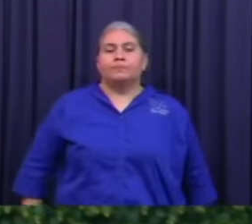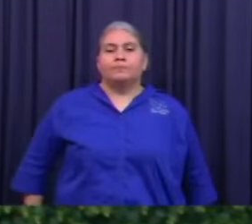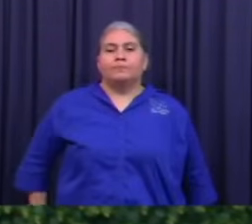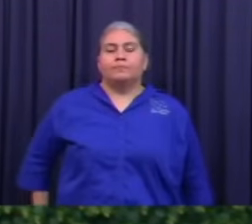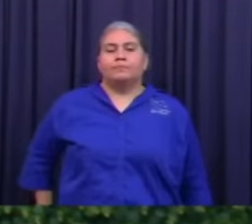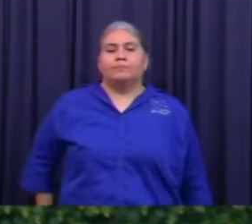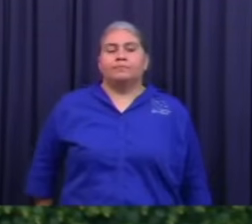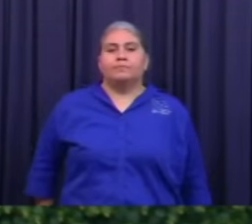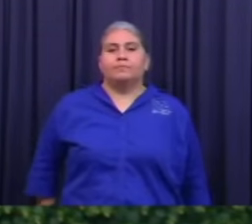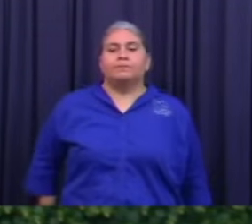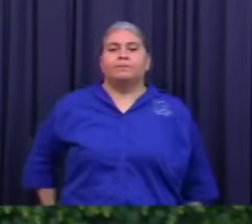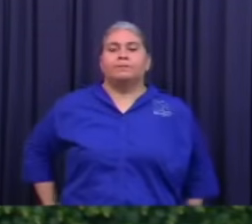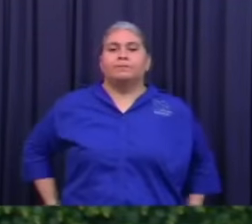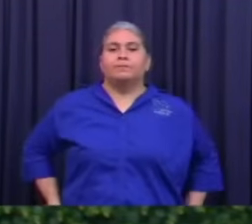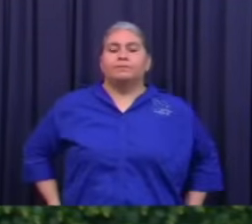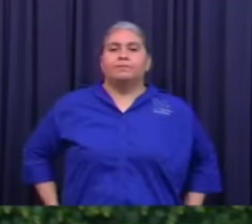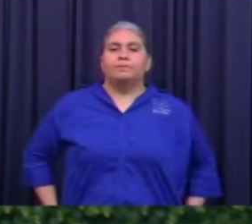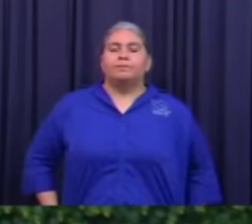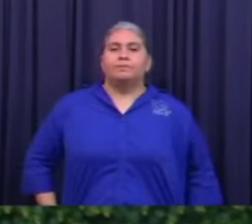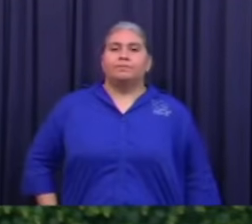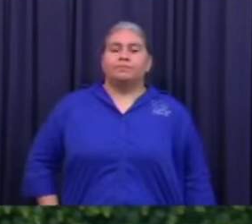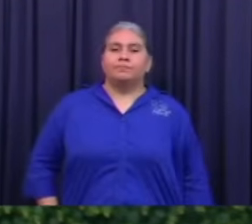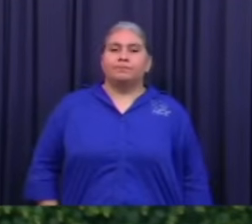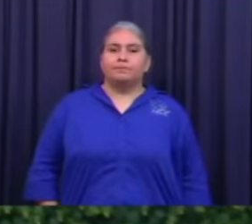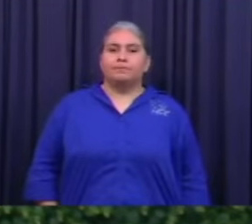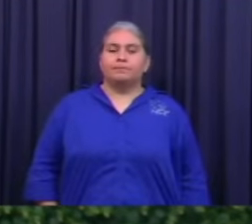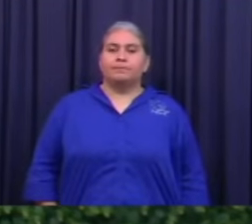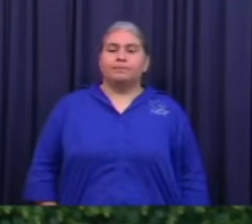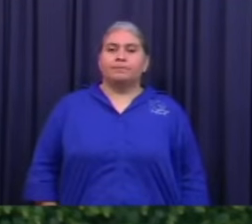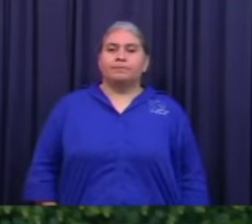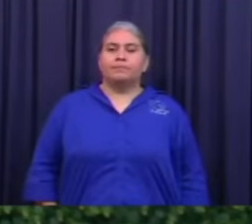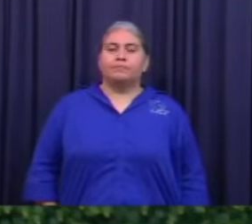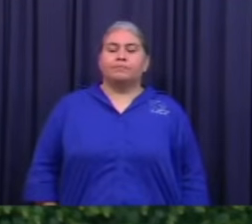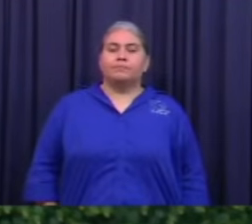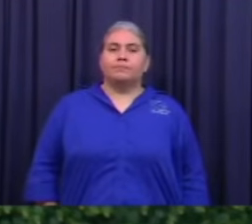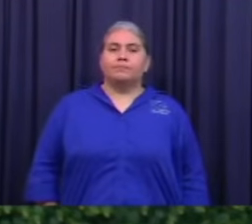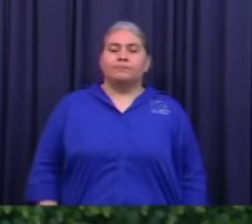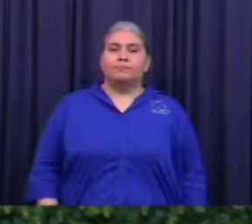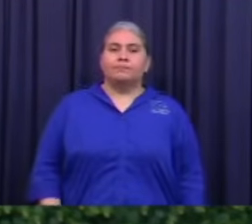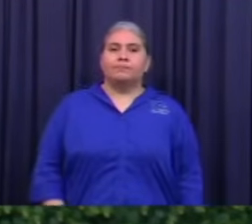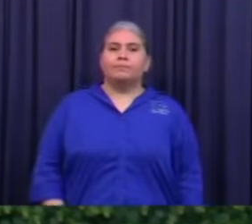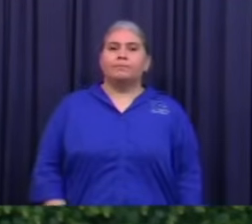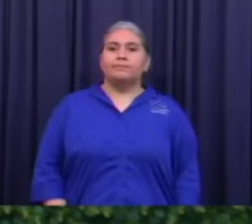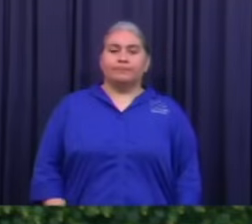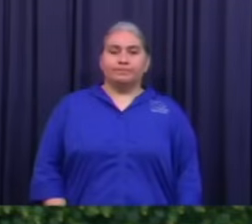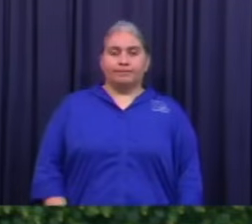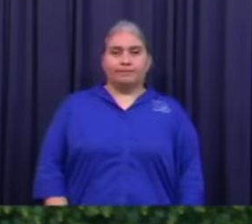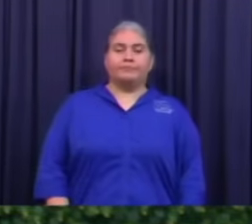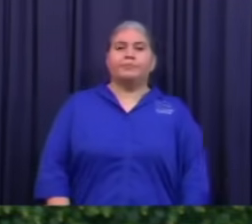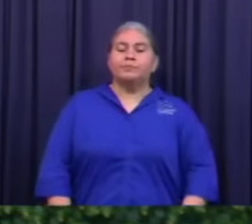Ay señor pero Apúrese hermano déjen que me delite